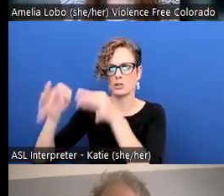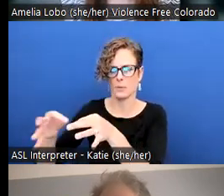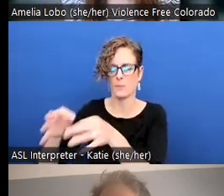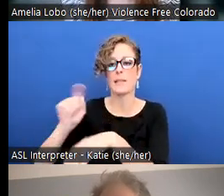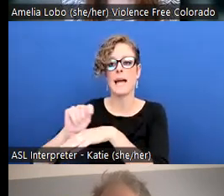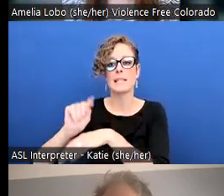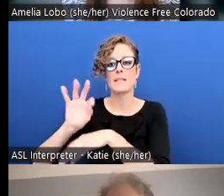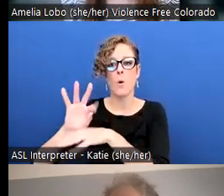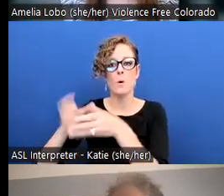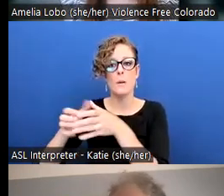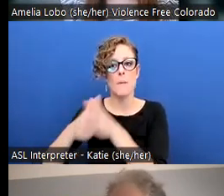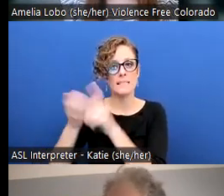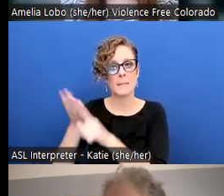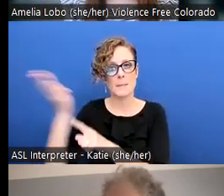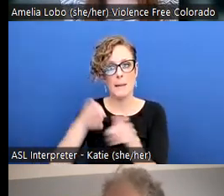La comisión